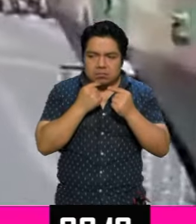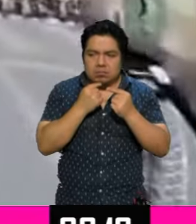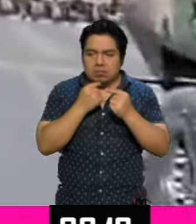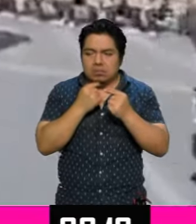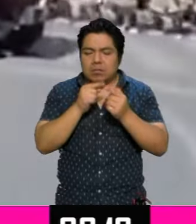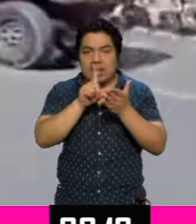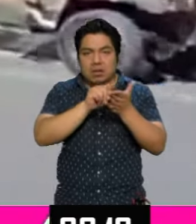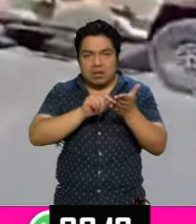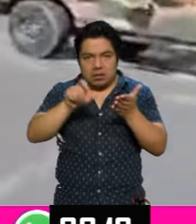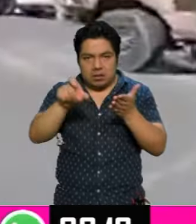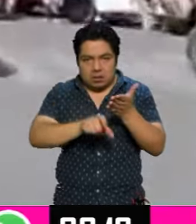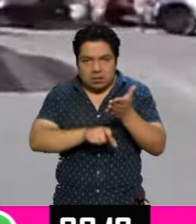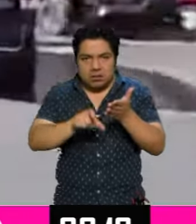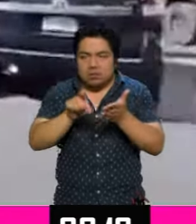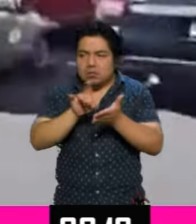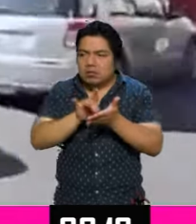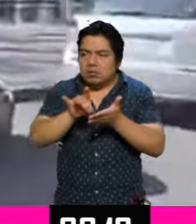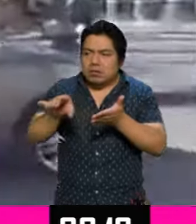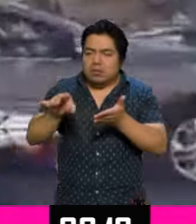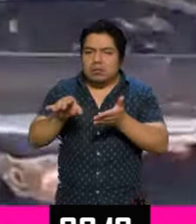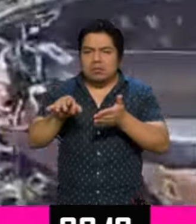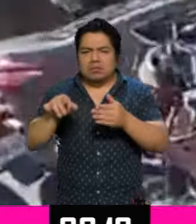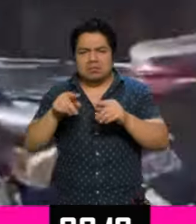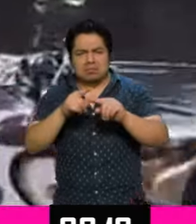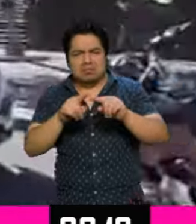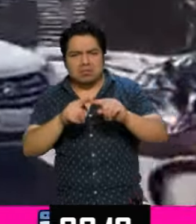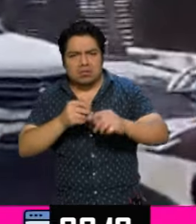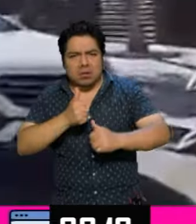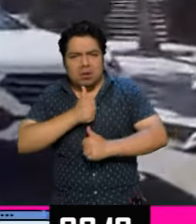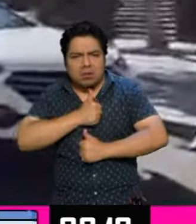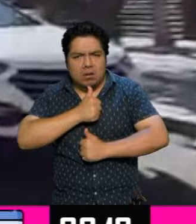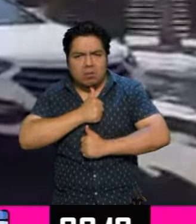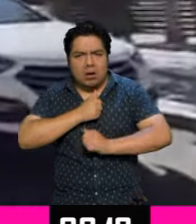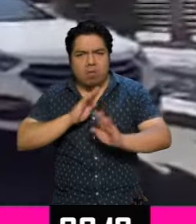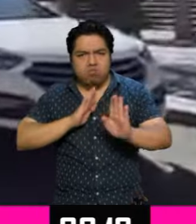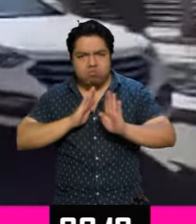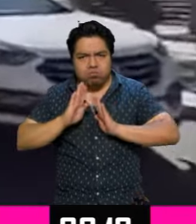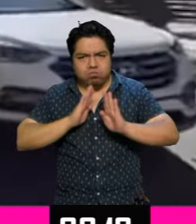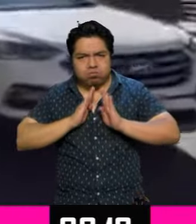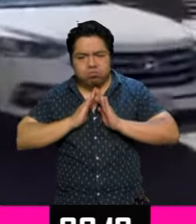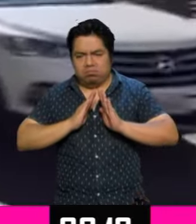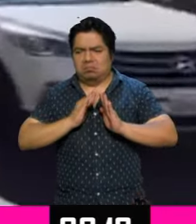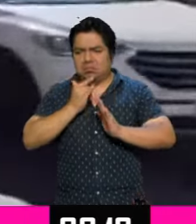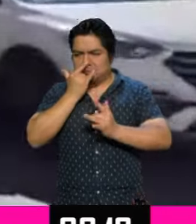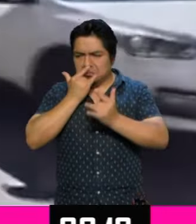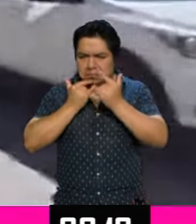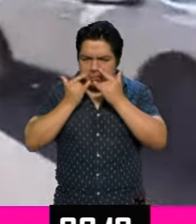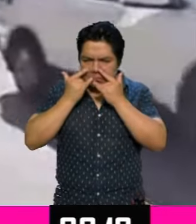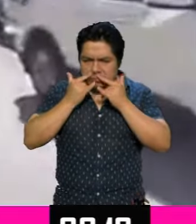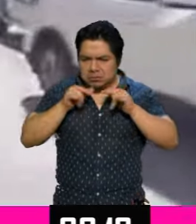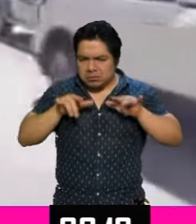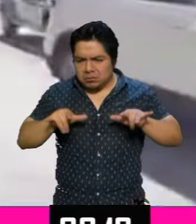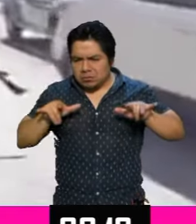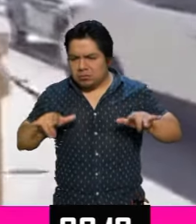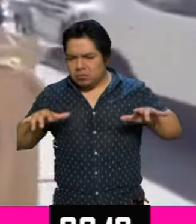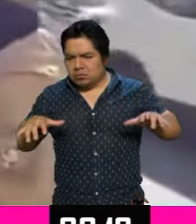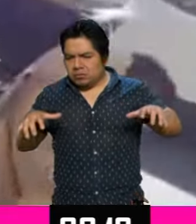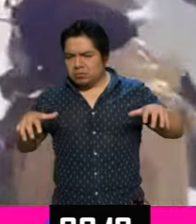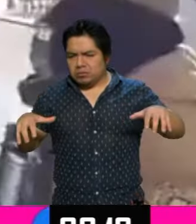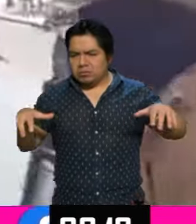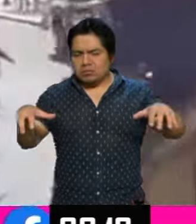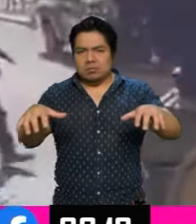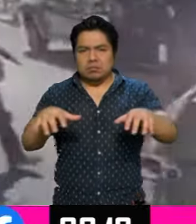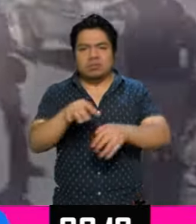X diciendo que había unidades del ejército moviéndose irregularmente. Le hizo eco